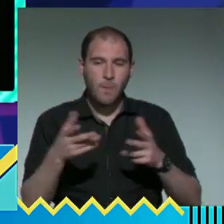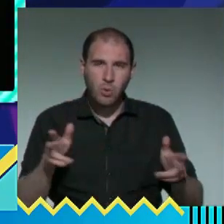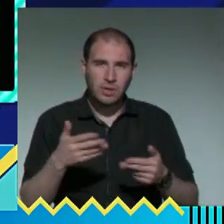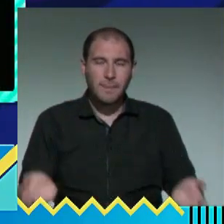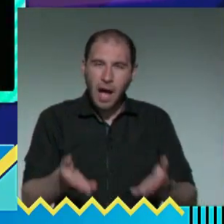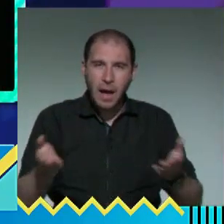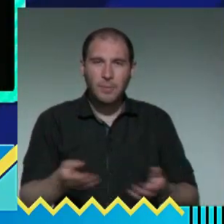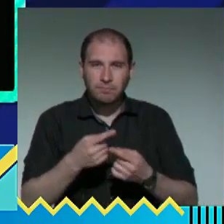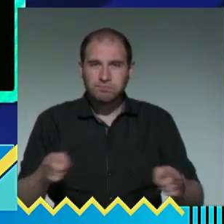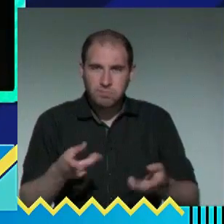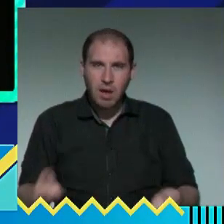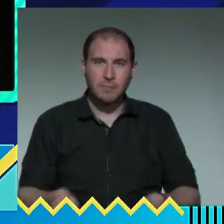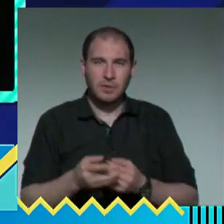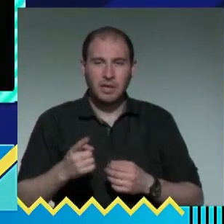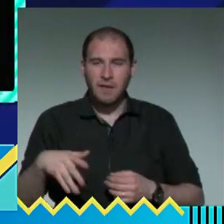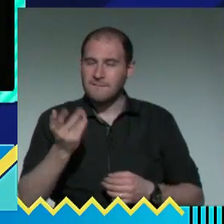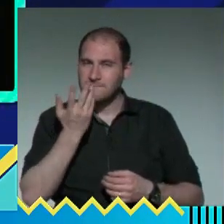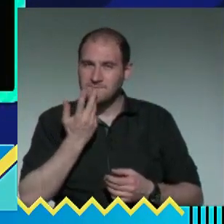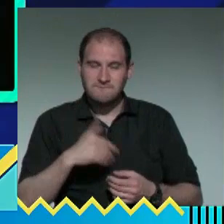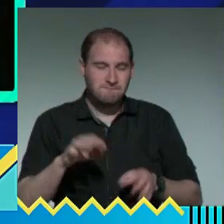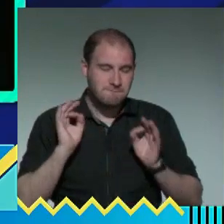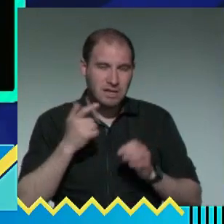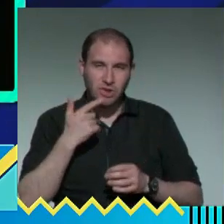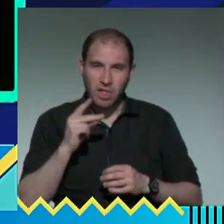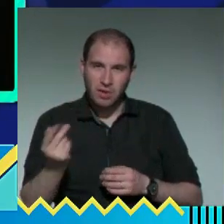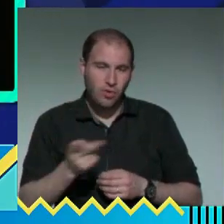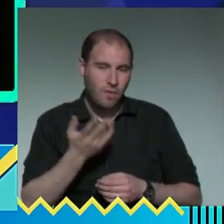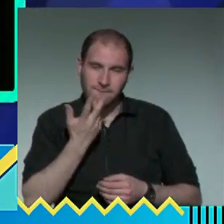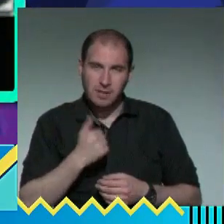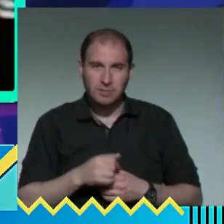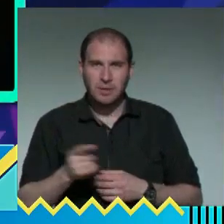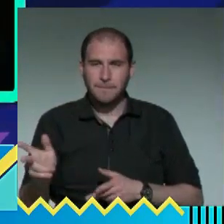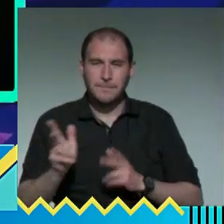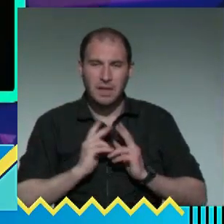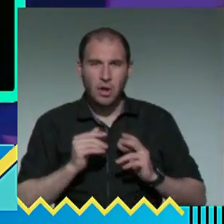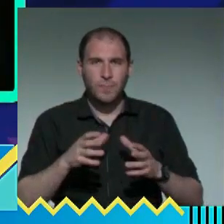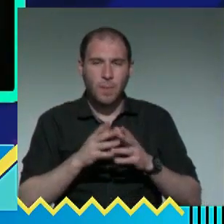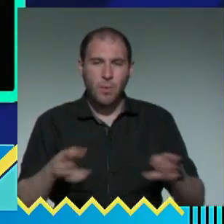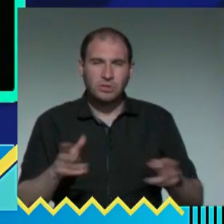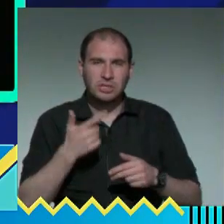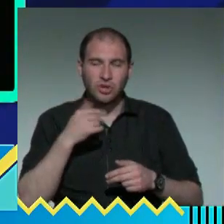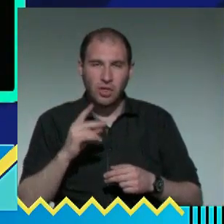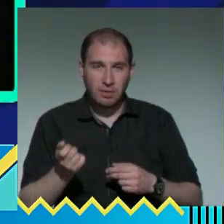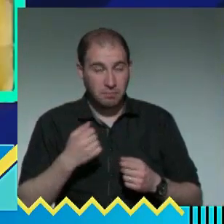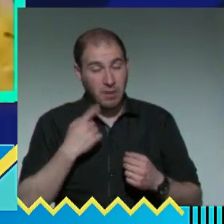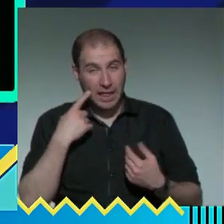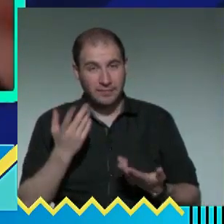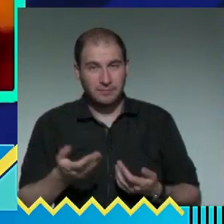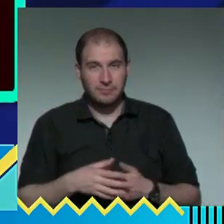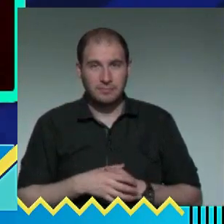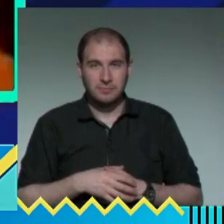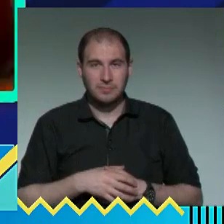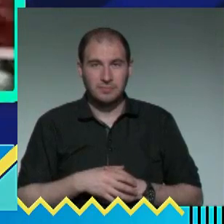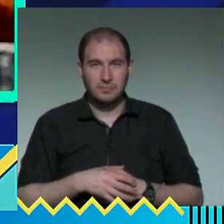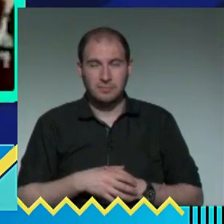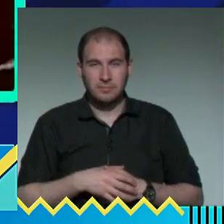hagamos una banda, salgamos a tocar. Ellos eran fanáticos totalmente de Soda, ambos, y me dijeron, hagamos una banda de Soda. Y yo les digo, bueno,